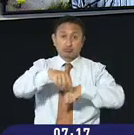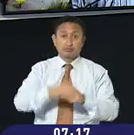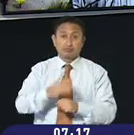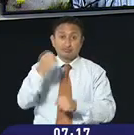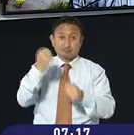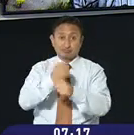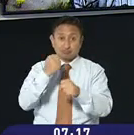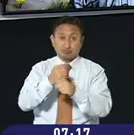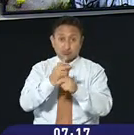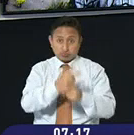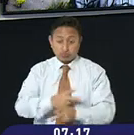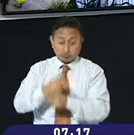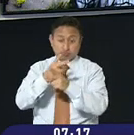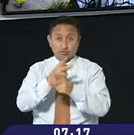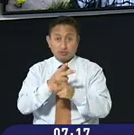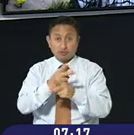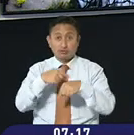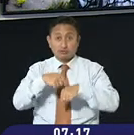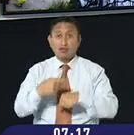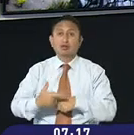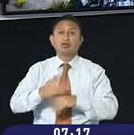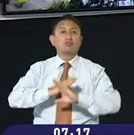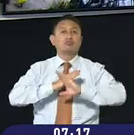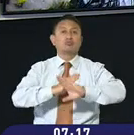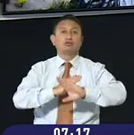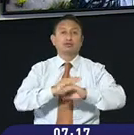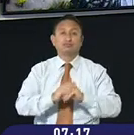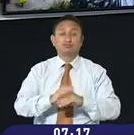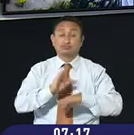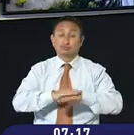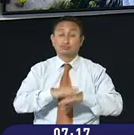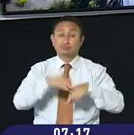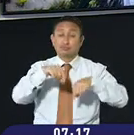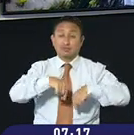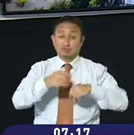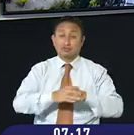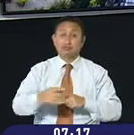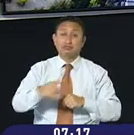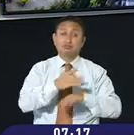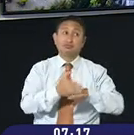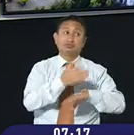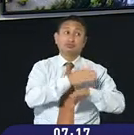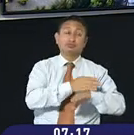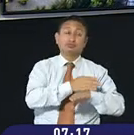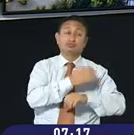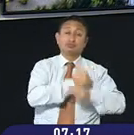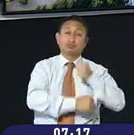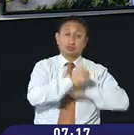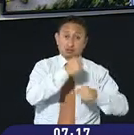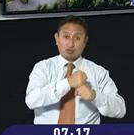de protección que se estableció luego de las inundaciones registradas a mediados del año anterior.